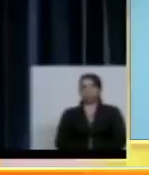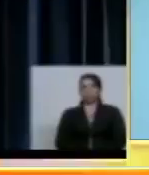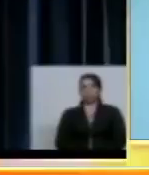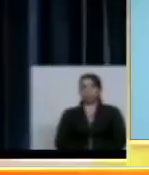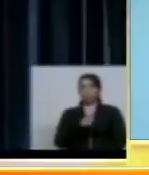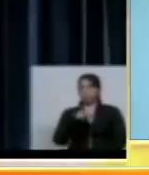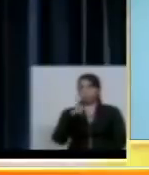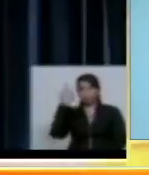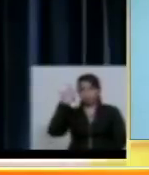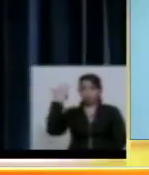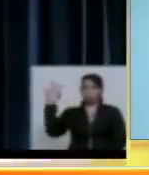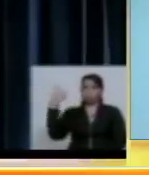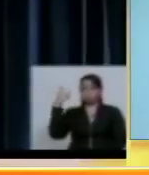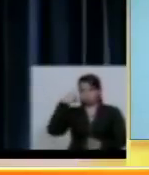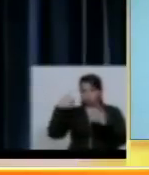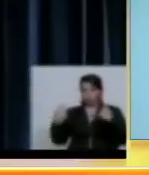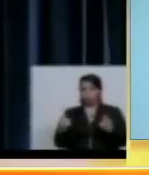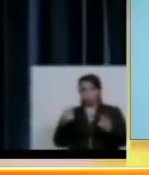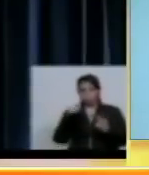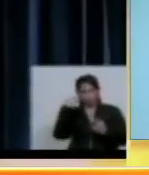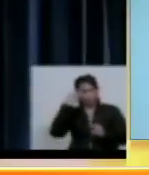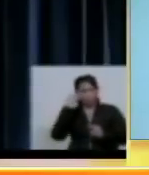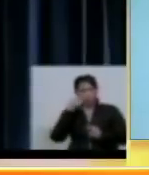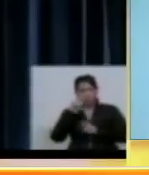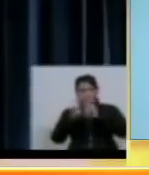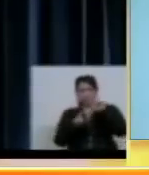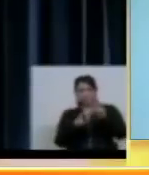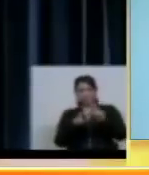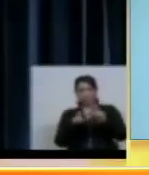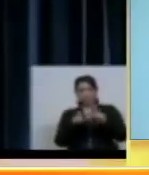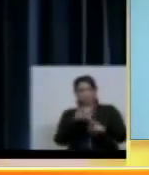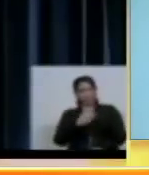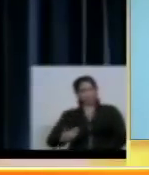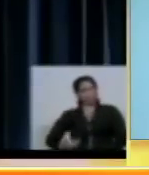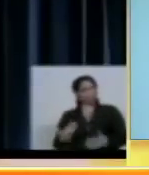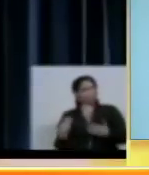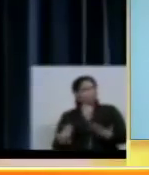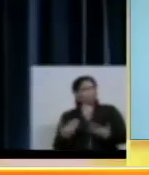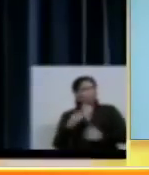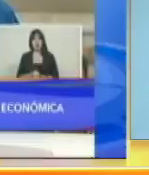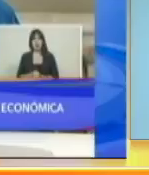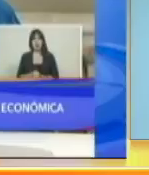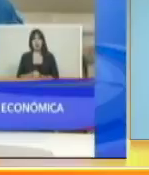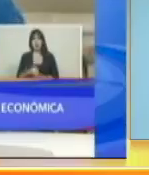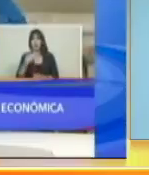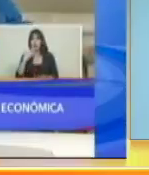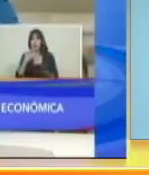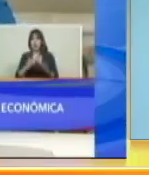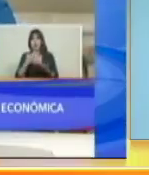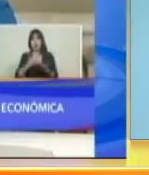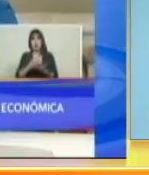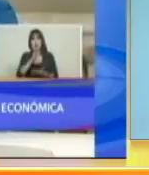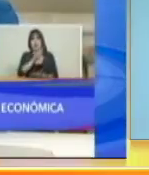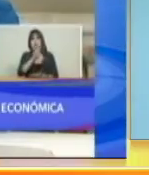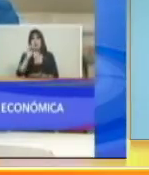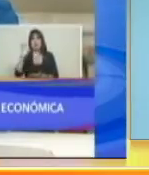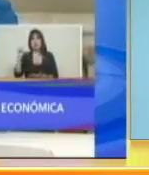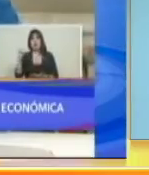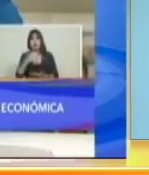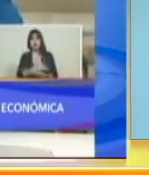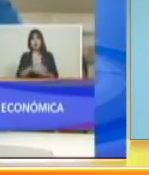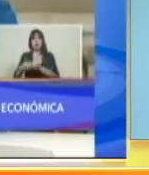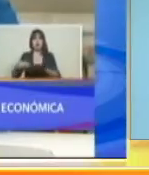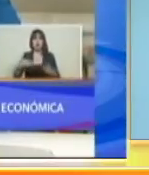dinámica yo creo que no van a llegar a una posición de eso, porque todo lo que han estado tratando de evitar hasta